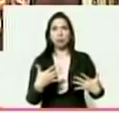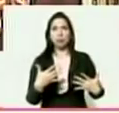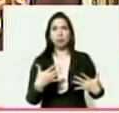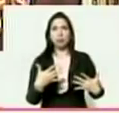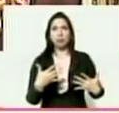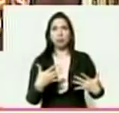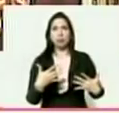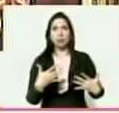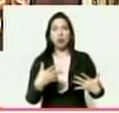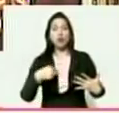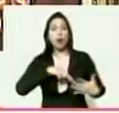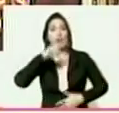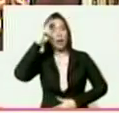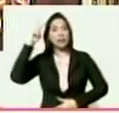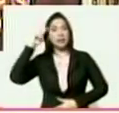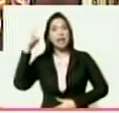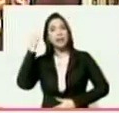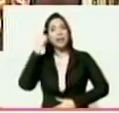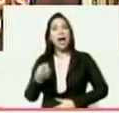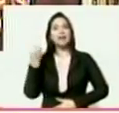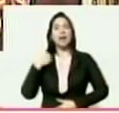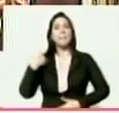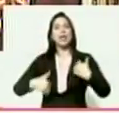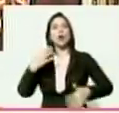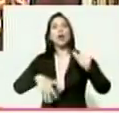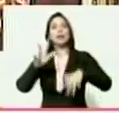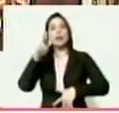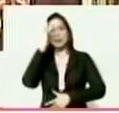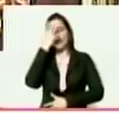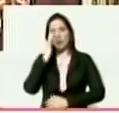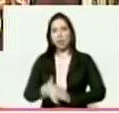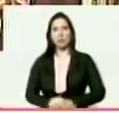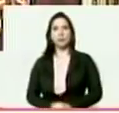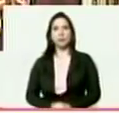que nuestro canciller el día de ayer, miércoles 13 de febrero,